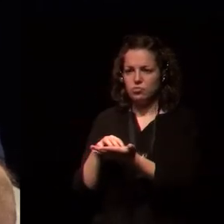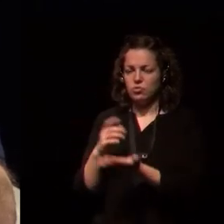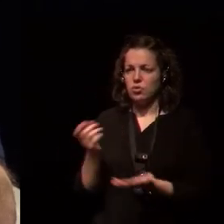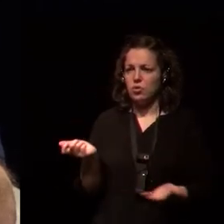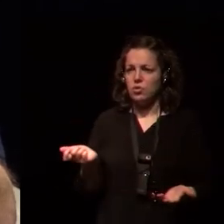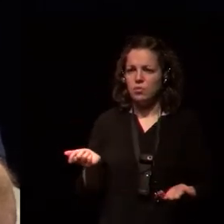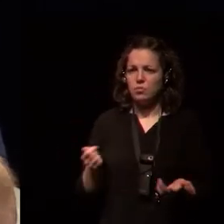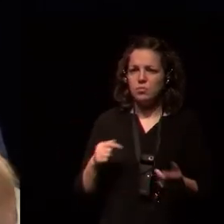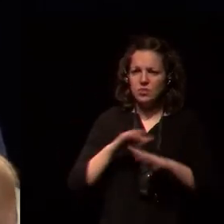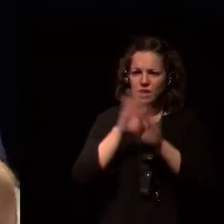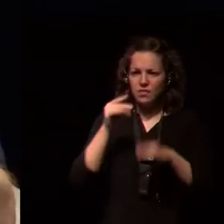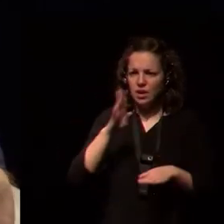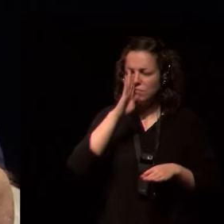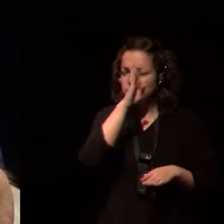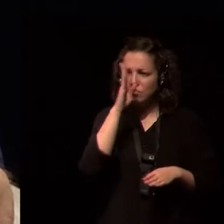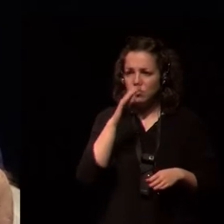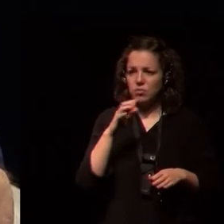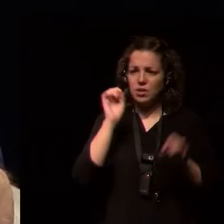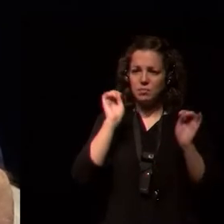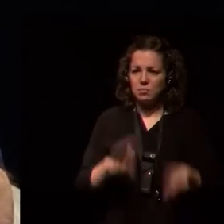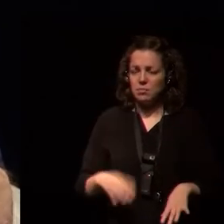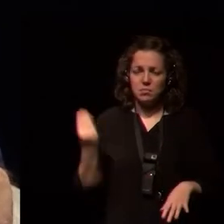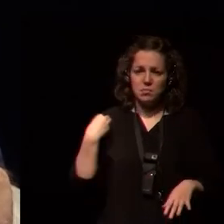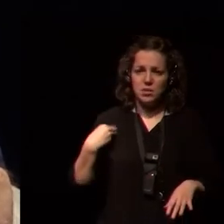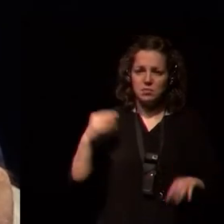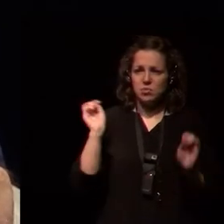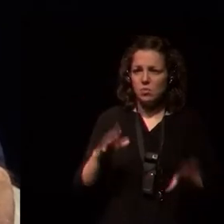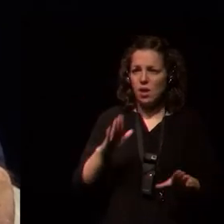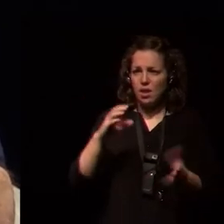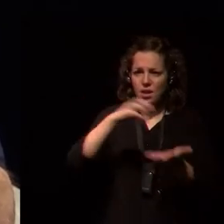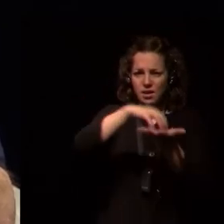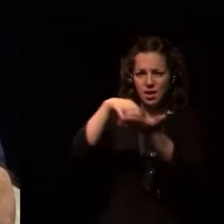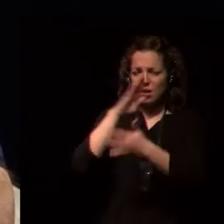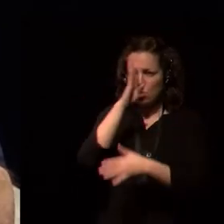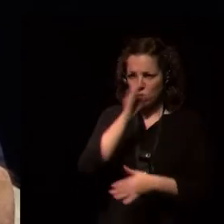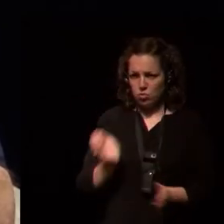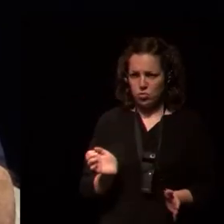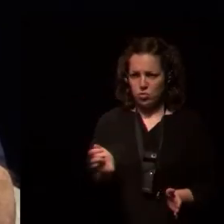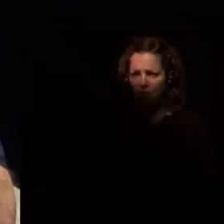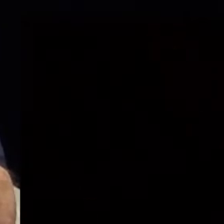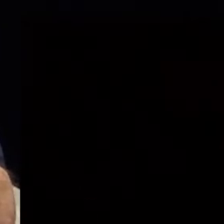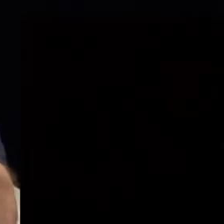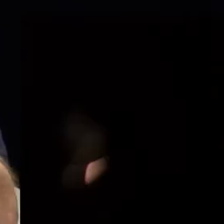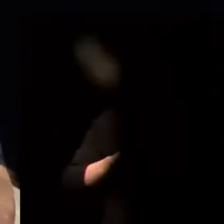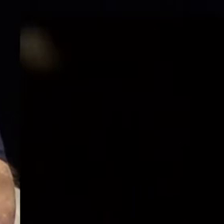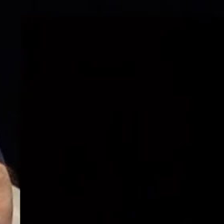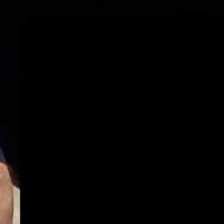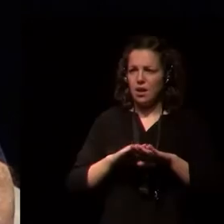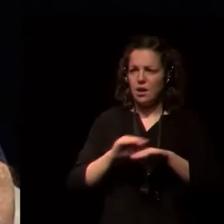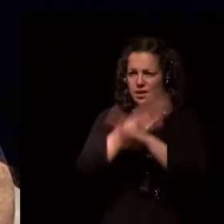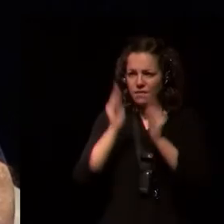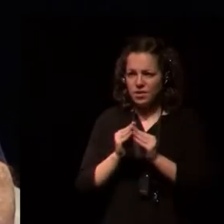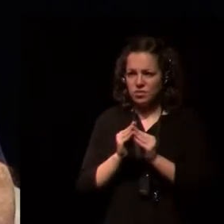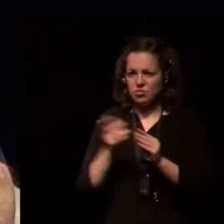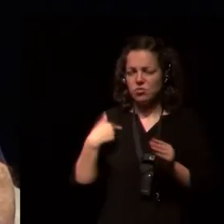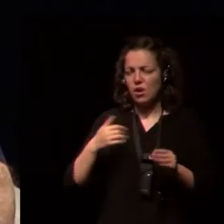tan ocultos como los propios refugios. Así que para terminar esta reflexión, la pregunta que ahora me planteo,